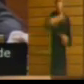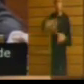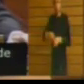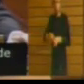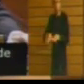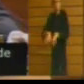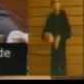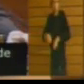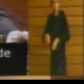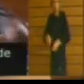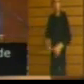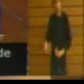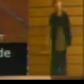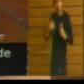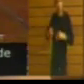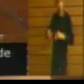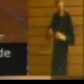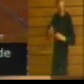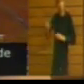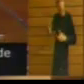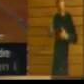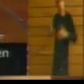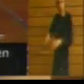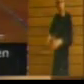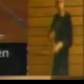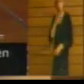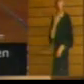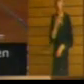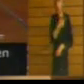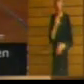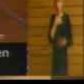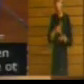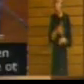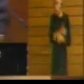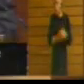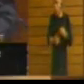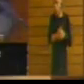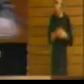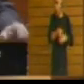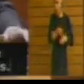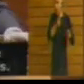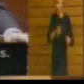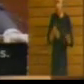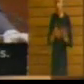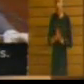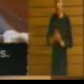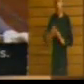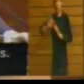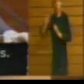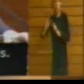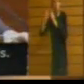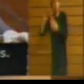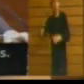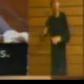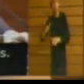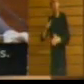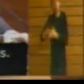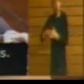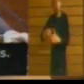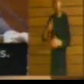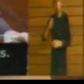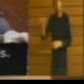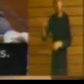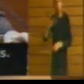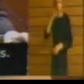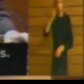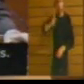y en las responsabilidades que tienen otros departamentos, porque cuando ustedes están priorizando esa cuestión, están menospreciando otros modelos lingüísticos,